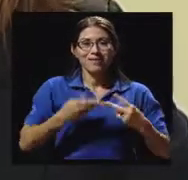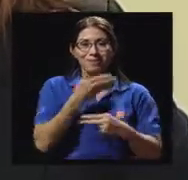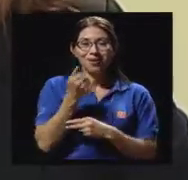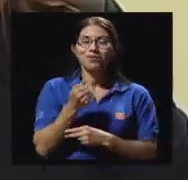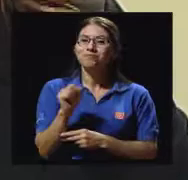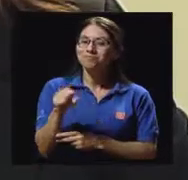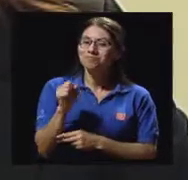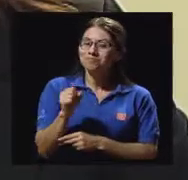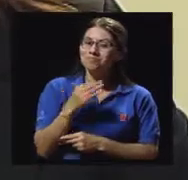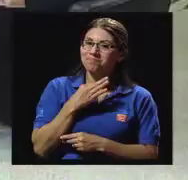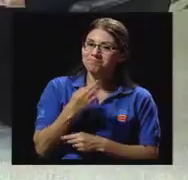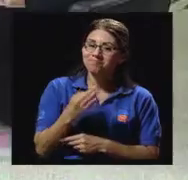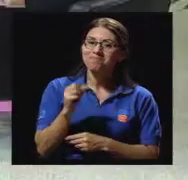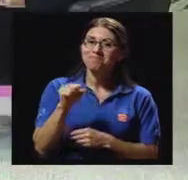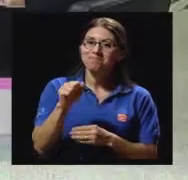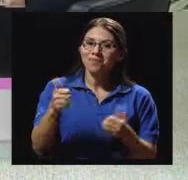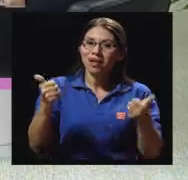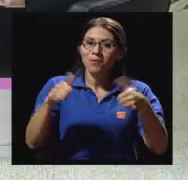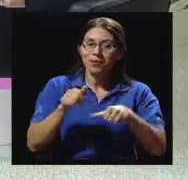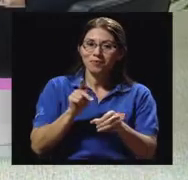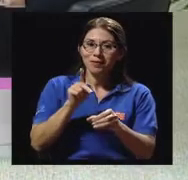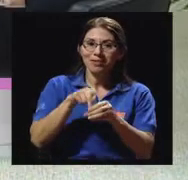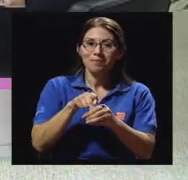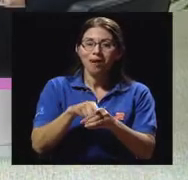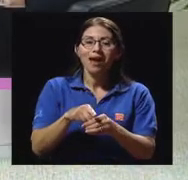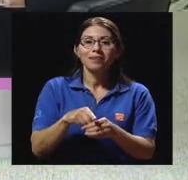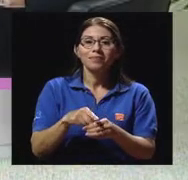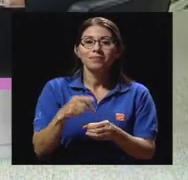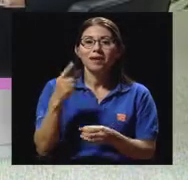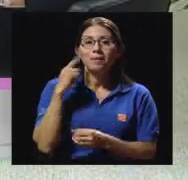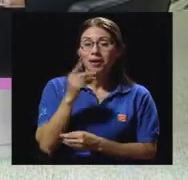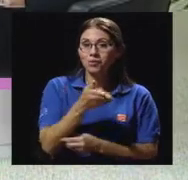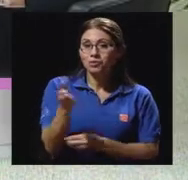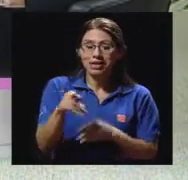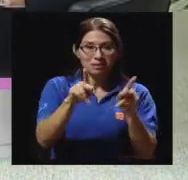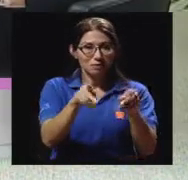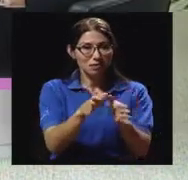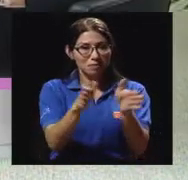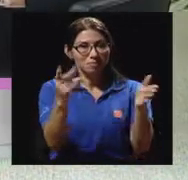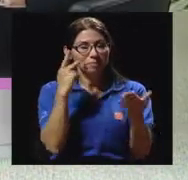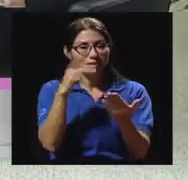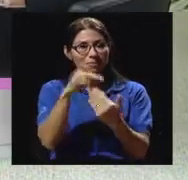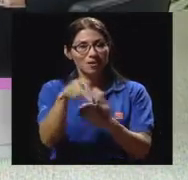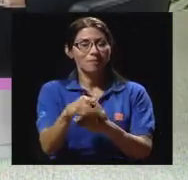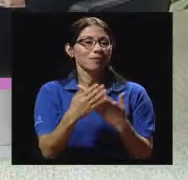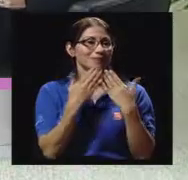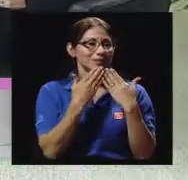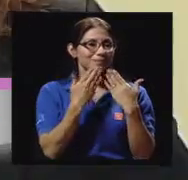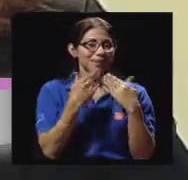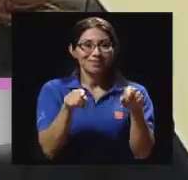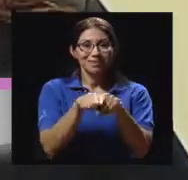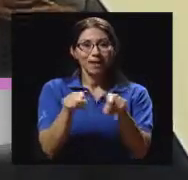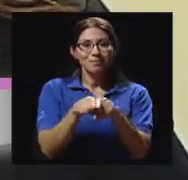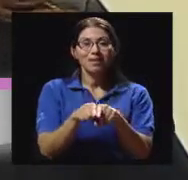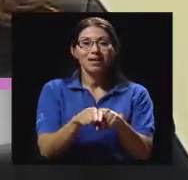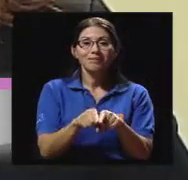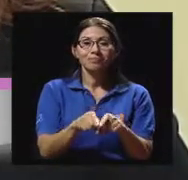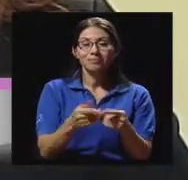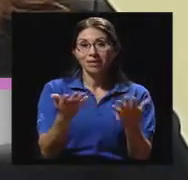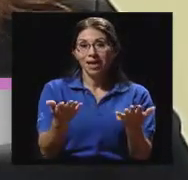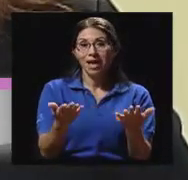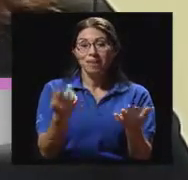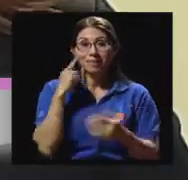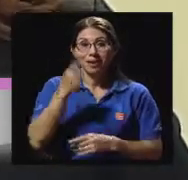mejor. A la orden de ustedes, totalmente de acuerdo en participar. Para ustedes, para el público que nos está viendo. Muchísimas gracias y